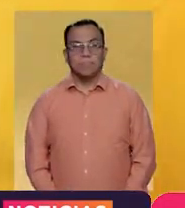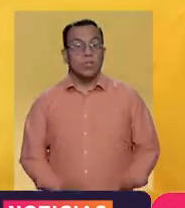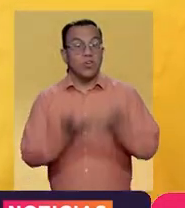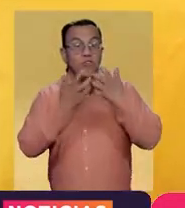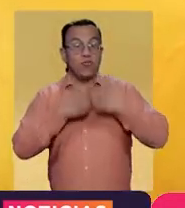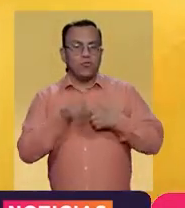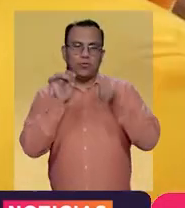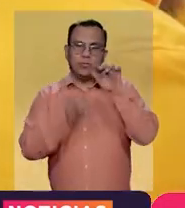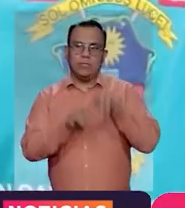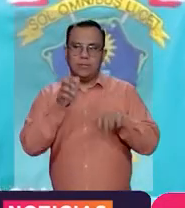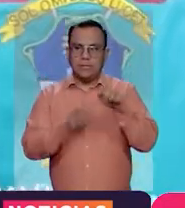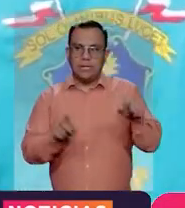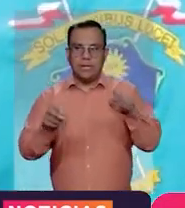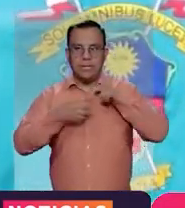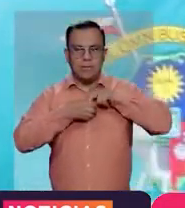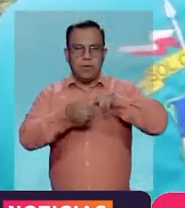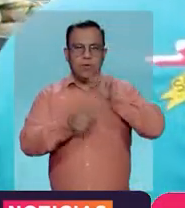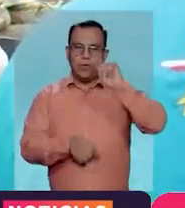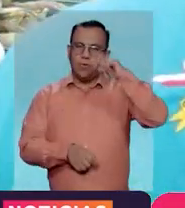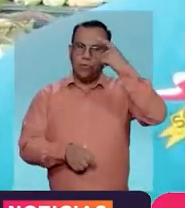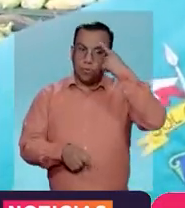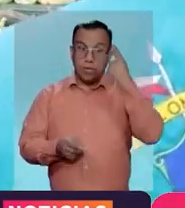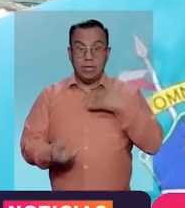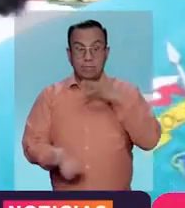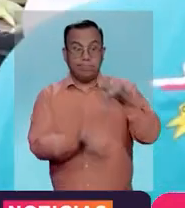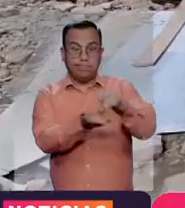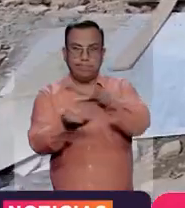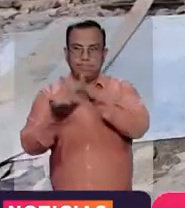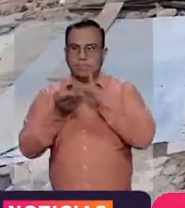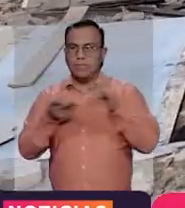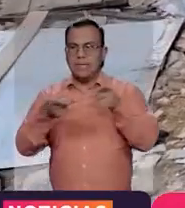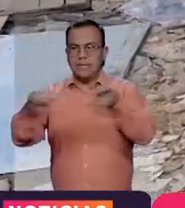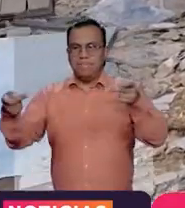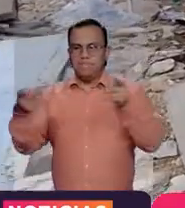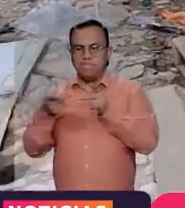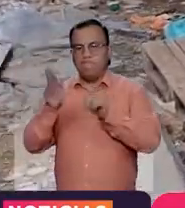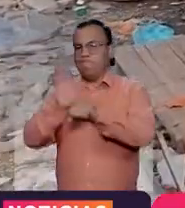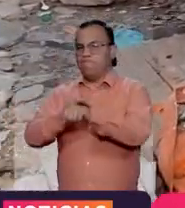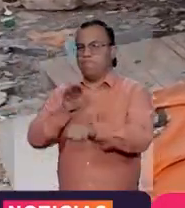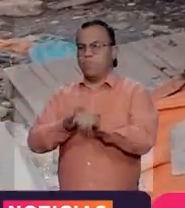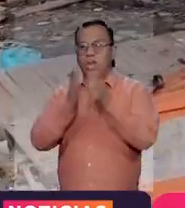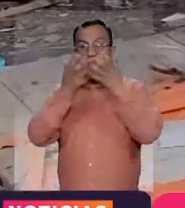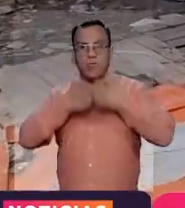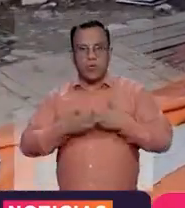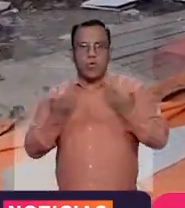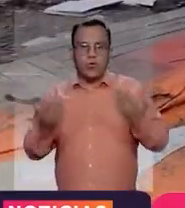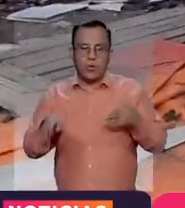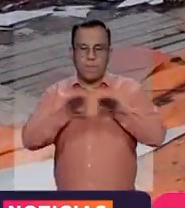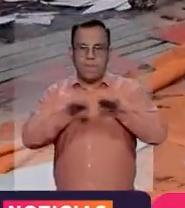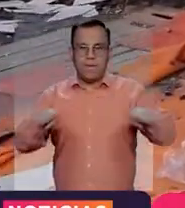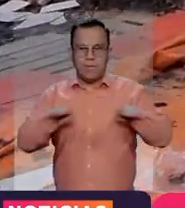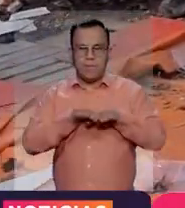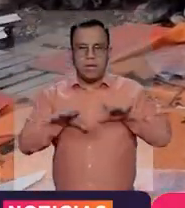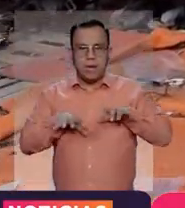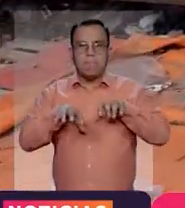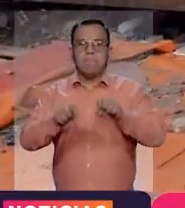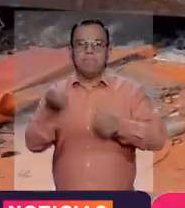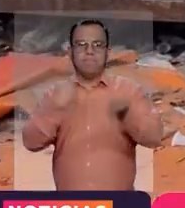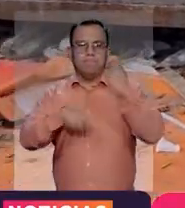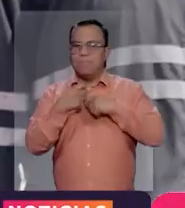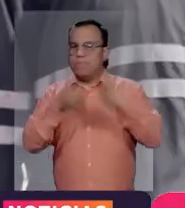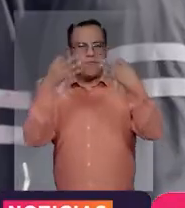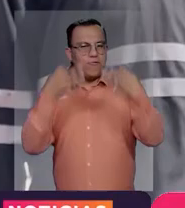Funcionarios de las Secretarías de Movilidad y Gobierno llegaron al lugar para desalojarlo. Funcionaba como parqueadero y era ocupado por